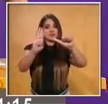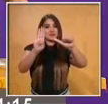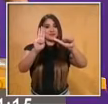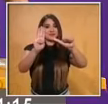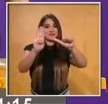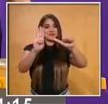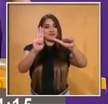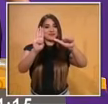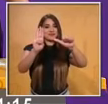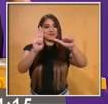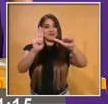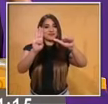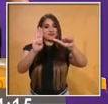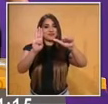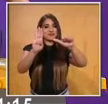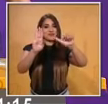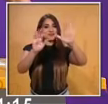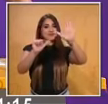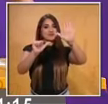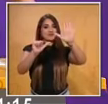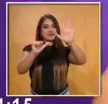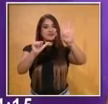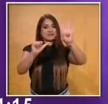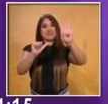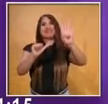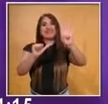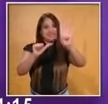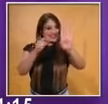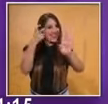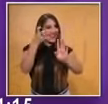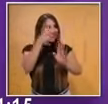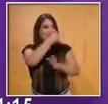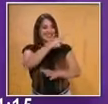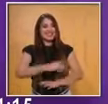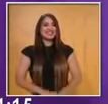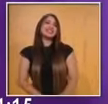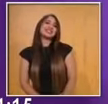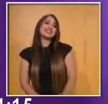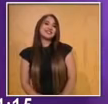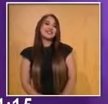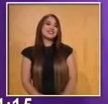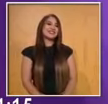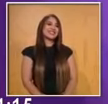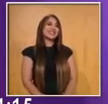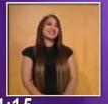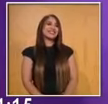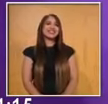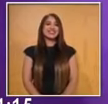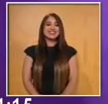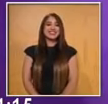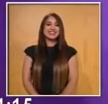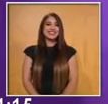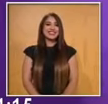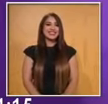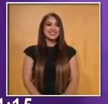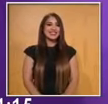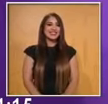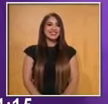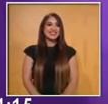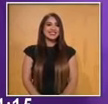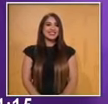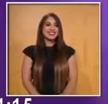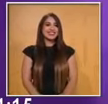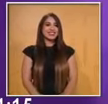¿Ya lo tienes? Lo tomamos nuevamente. Tenemos nuestras dos palmas extendidas de tu mano derecha. Vas a doblar el pulgar